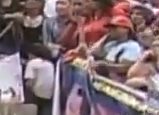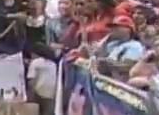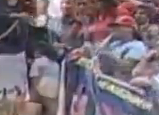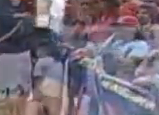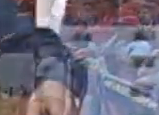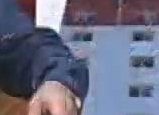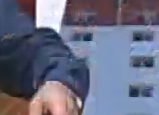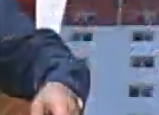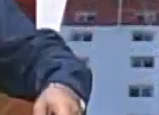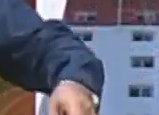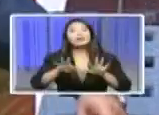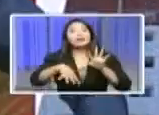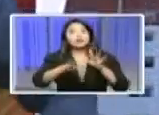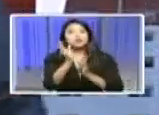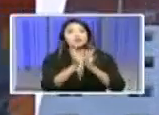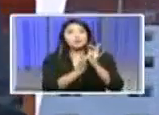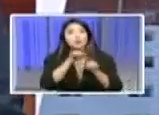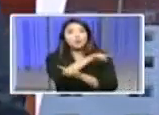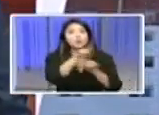De abril estuvieron aquí, ¿verdad?